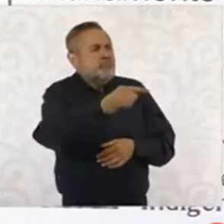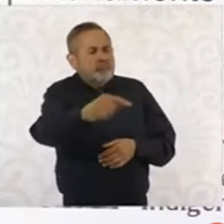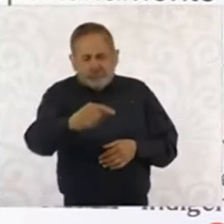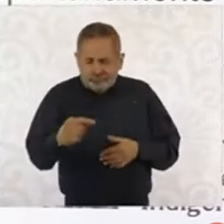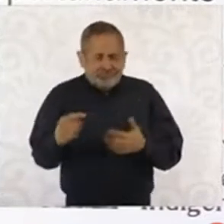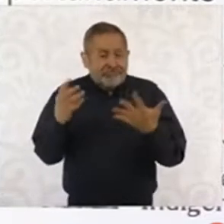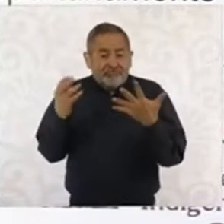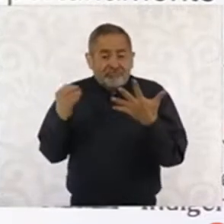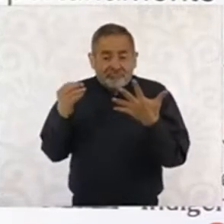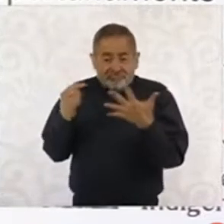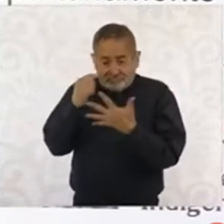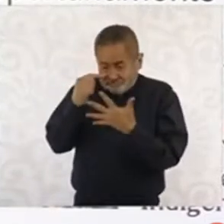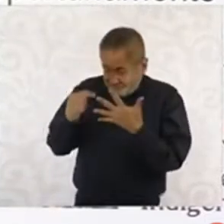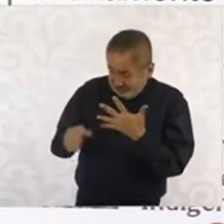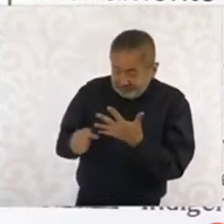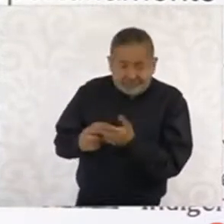persona.